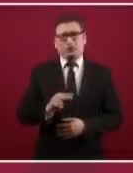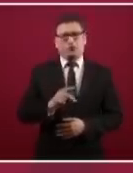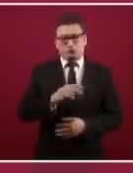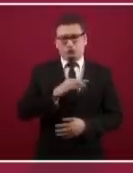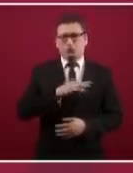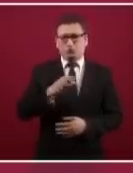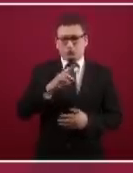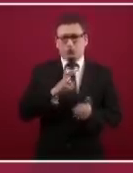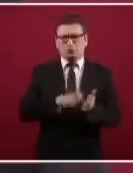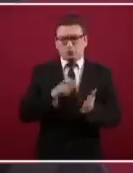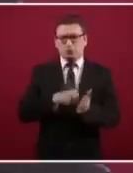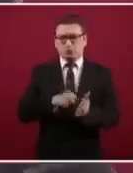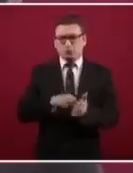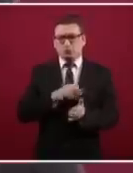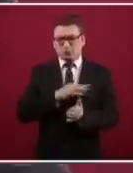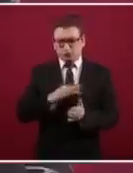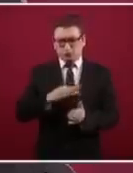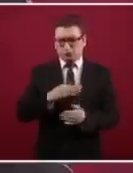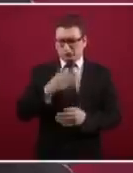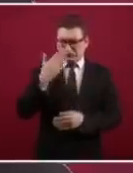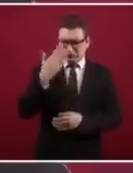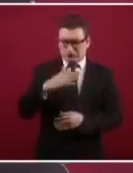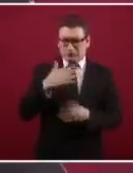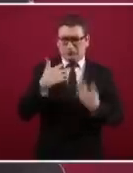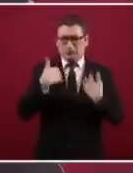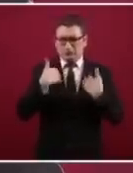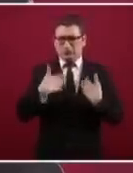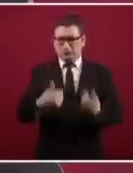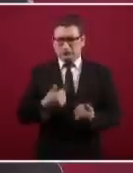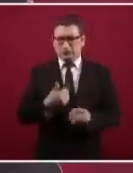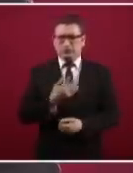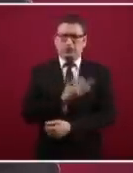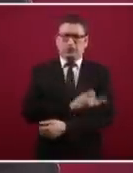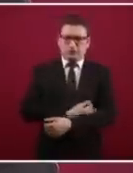Rectificar, saber rectificar,